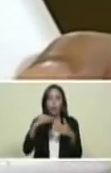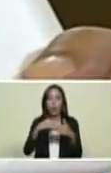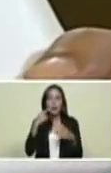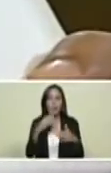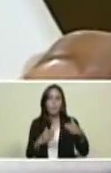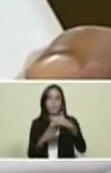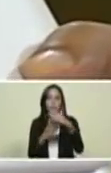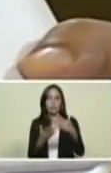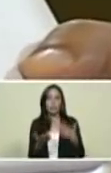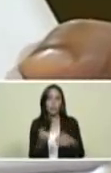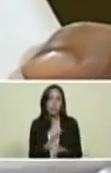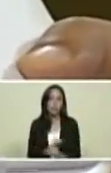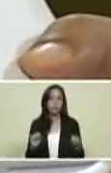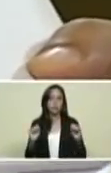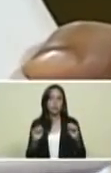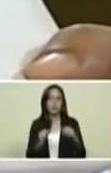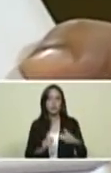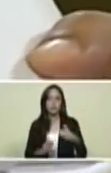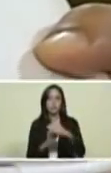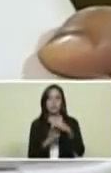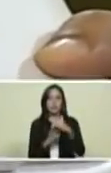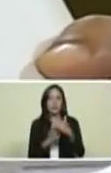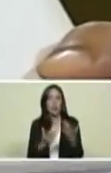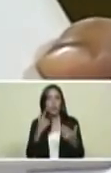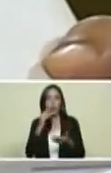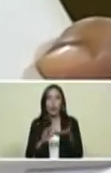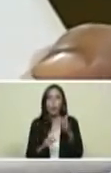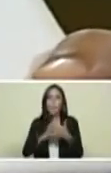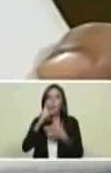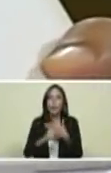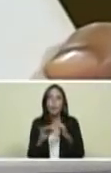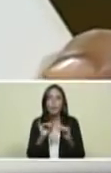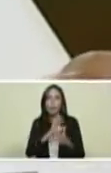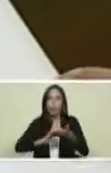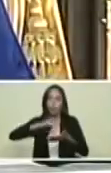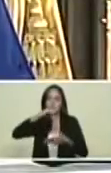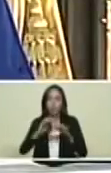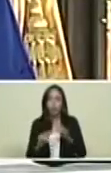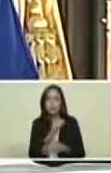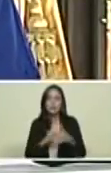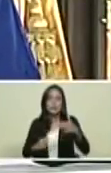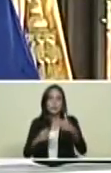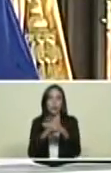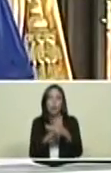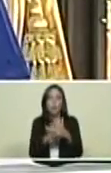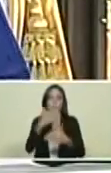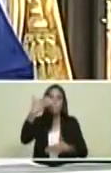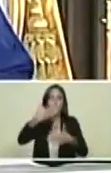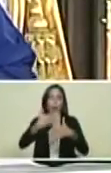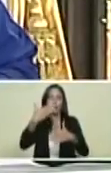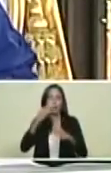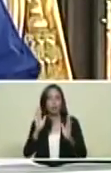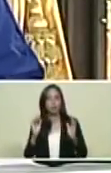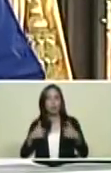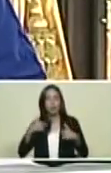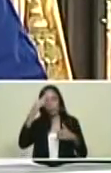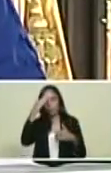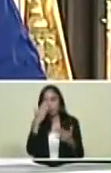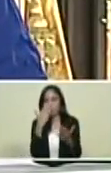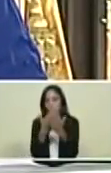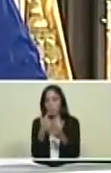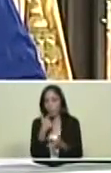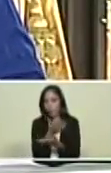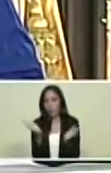país, bueno, el programa de canaimas y canaimitas sufrió un golpe. Tengo que reconocerlo frente a